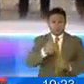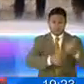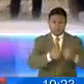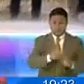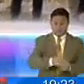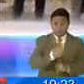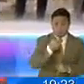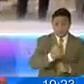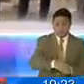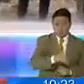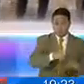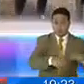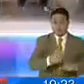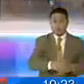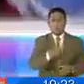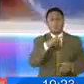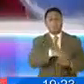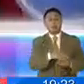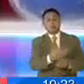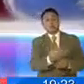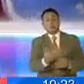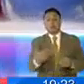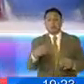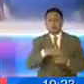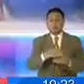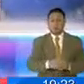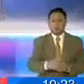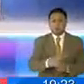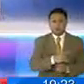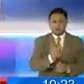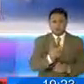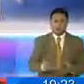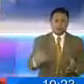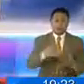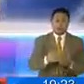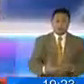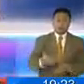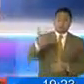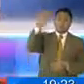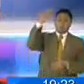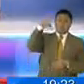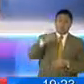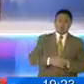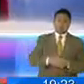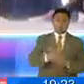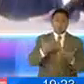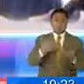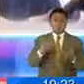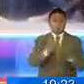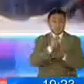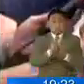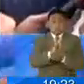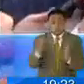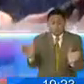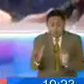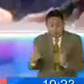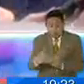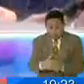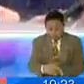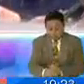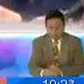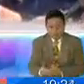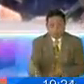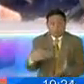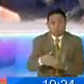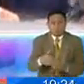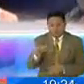contentar a algunos, para ganar un votito por aquí, por acá, ofrecen volver al pasado y tener esas escuelitas. Eso es condenar al atraso a